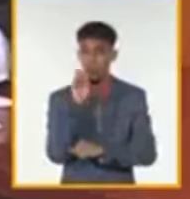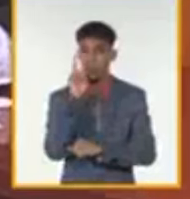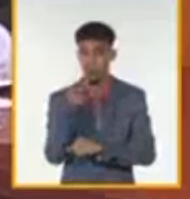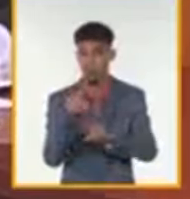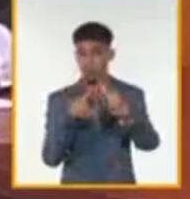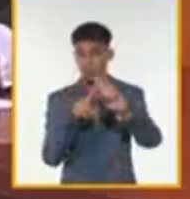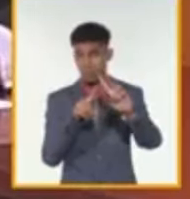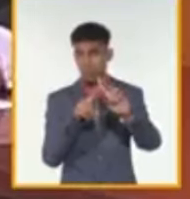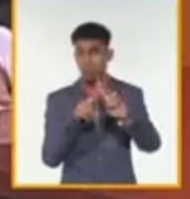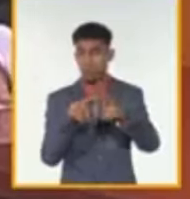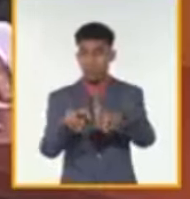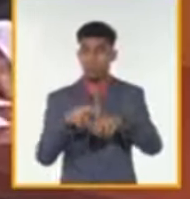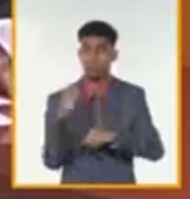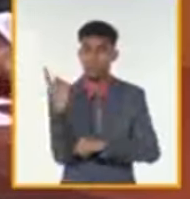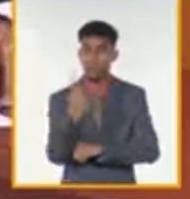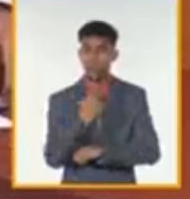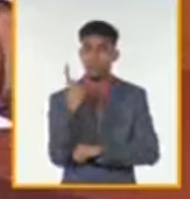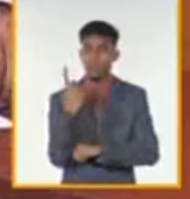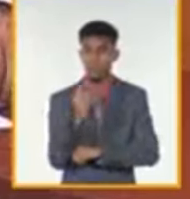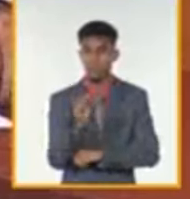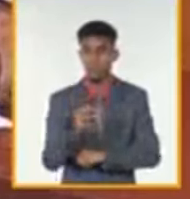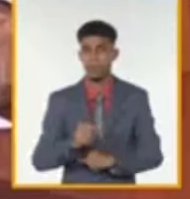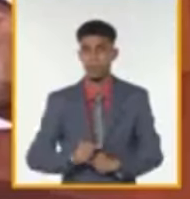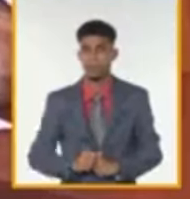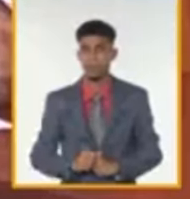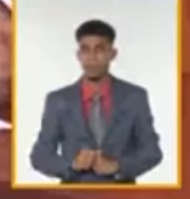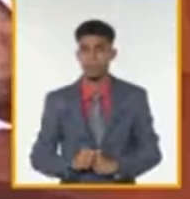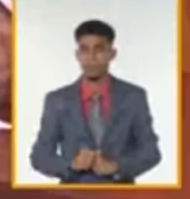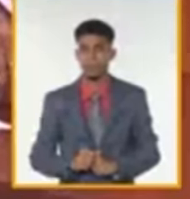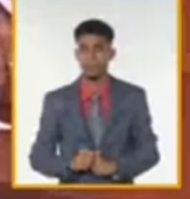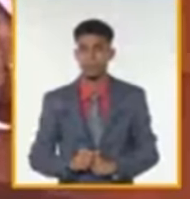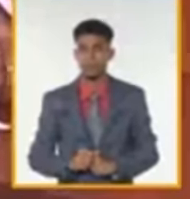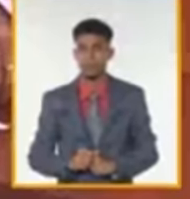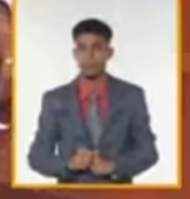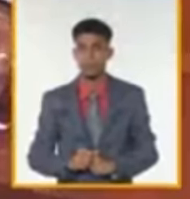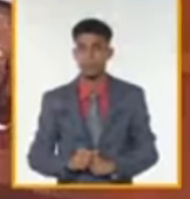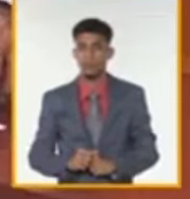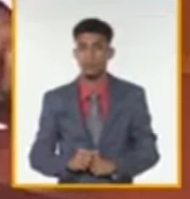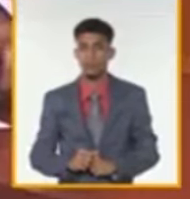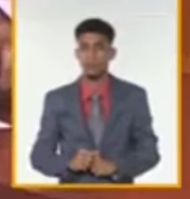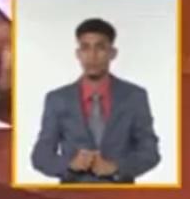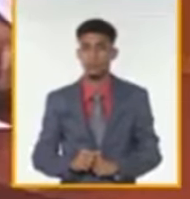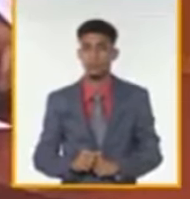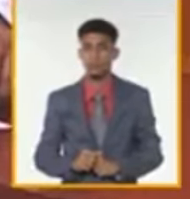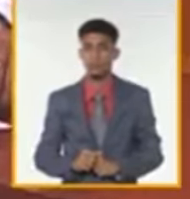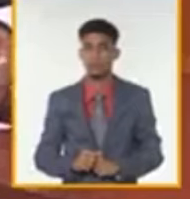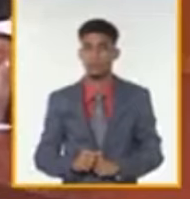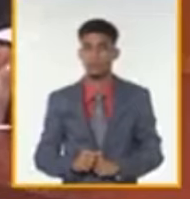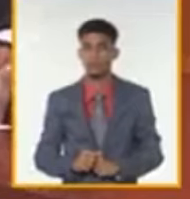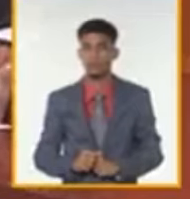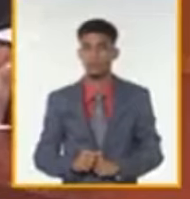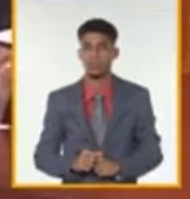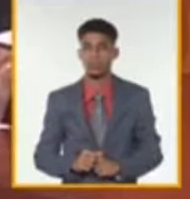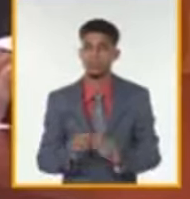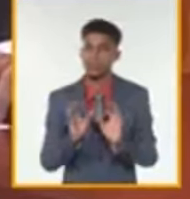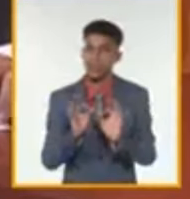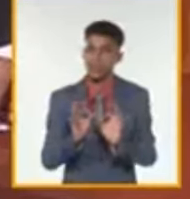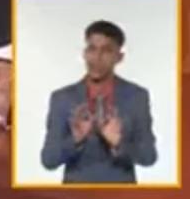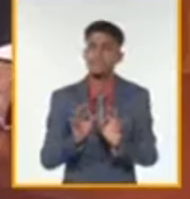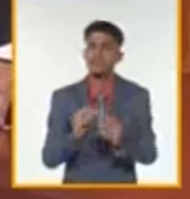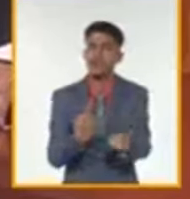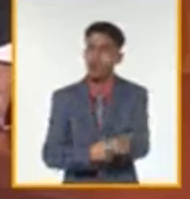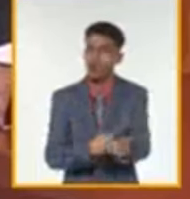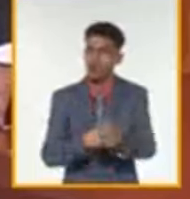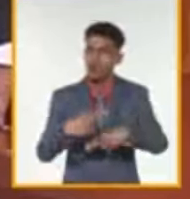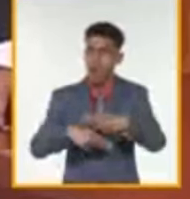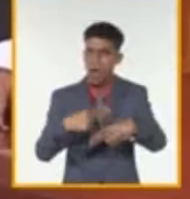Villa Clara ante la asamblea nacional del poder popular que no es un mero ejercicio ante el parlamento es también como se ha